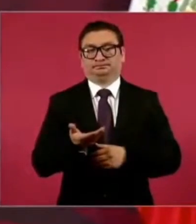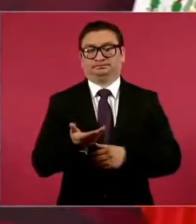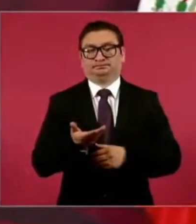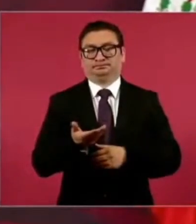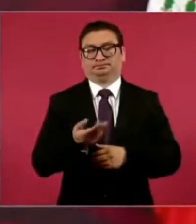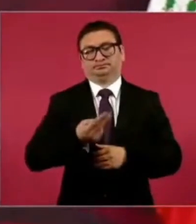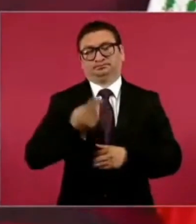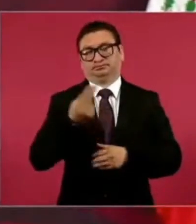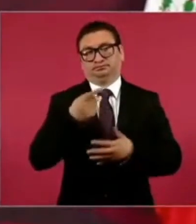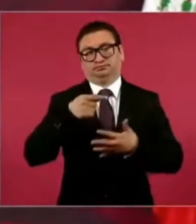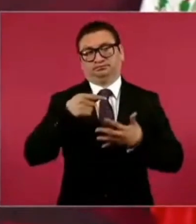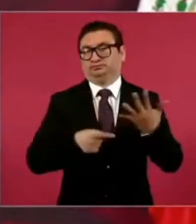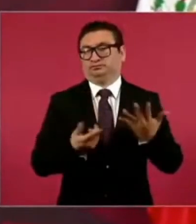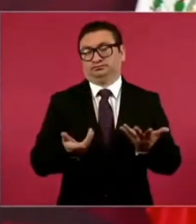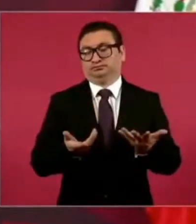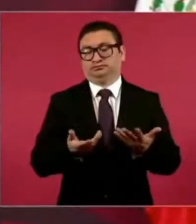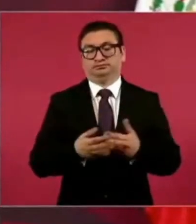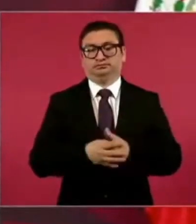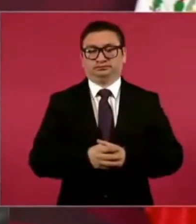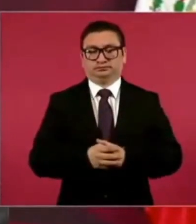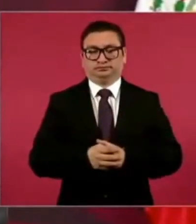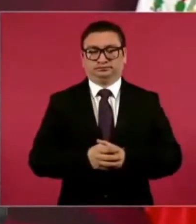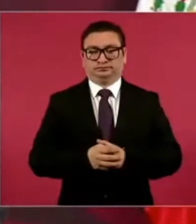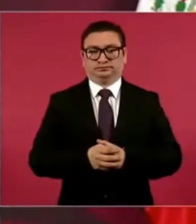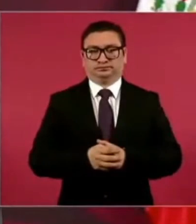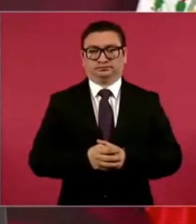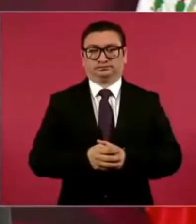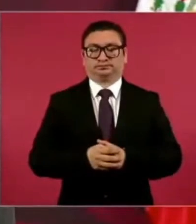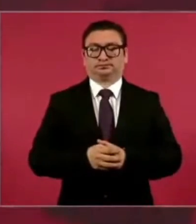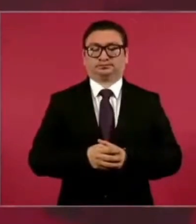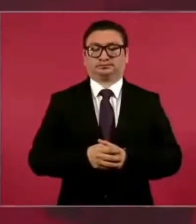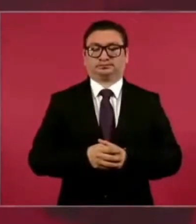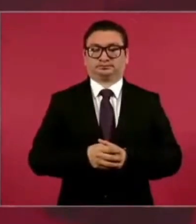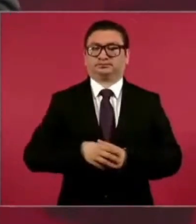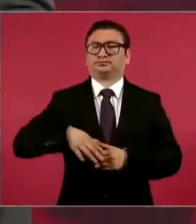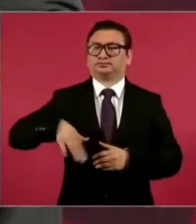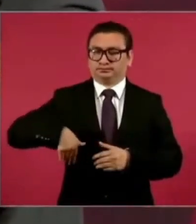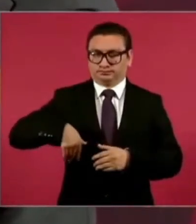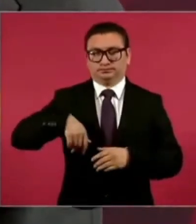Necesito esto. Y es lo que padece